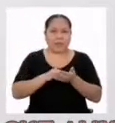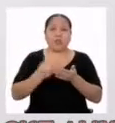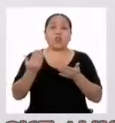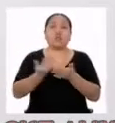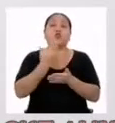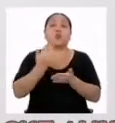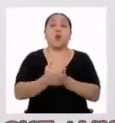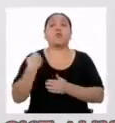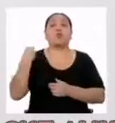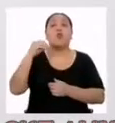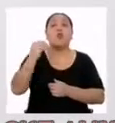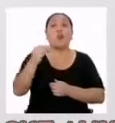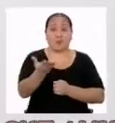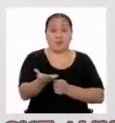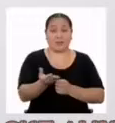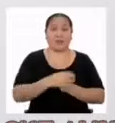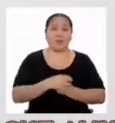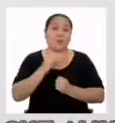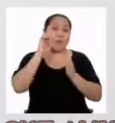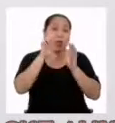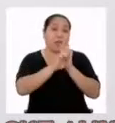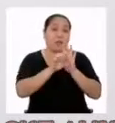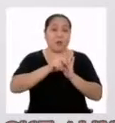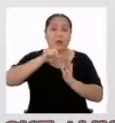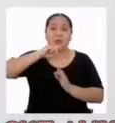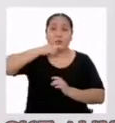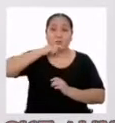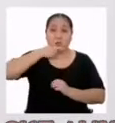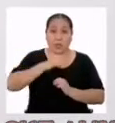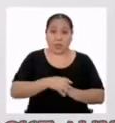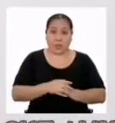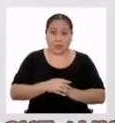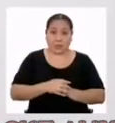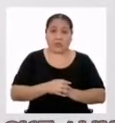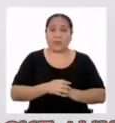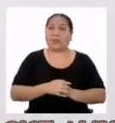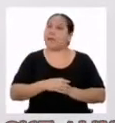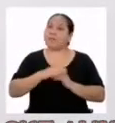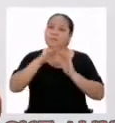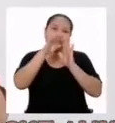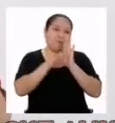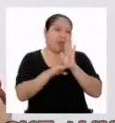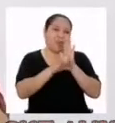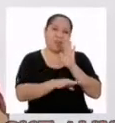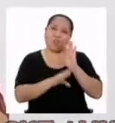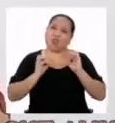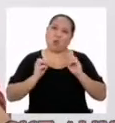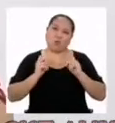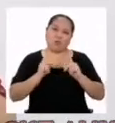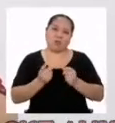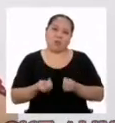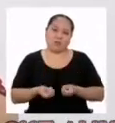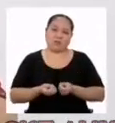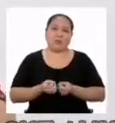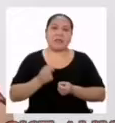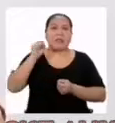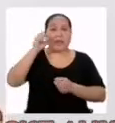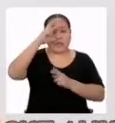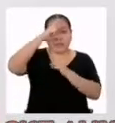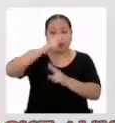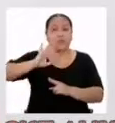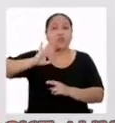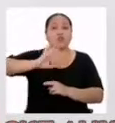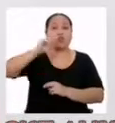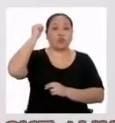generaciones. Por ejemplo, las mujeres han tenido menos oportunidades de ejercer sus derechos a lo largo